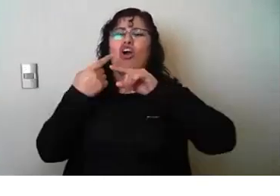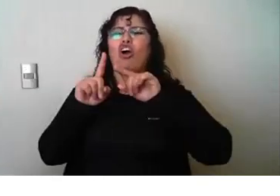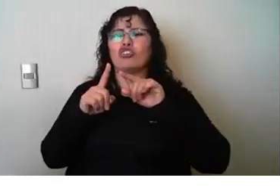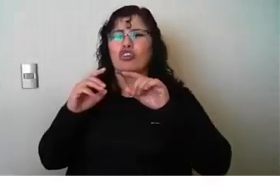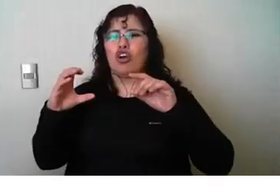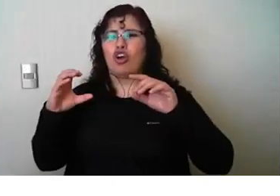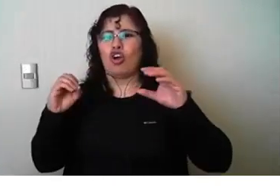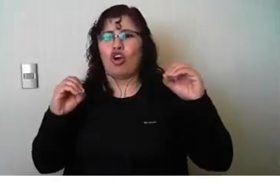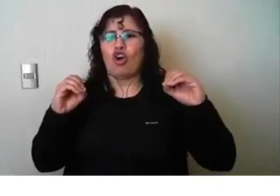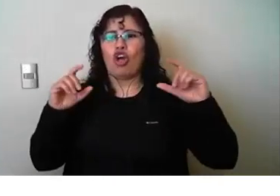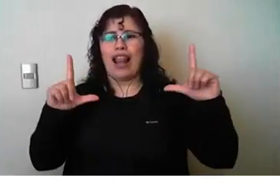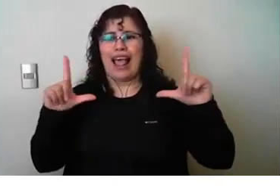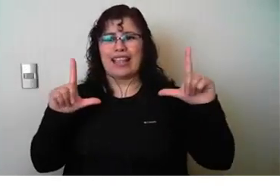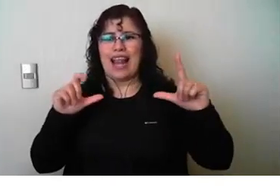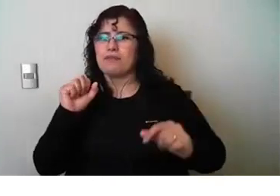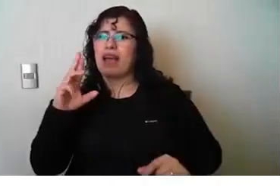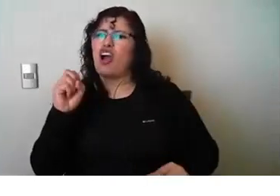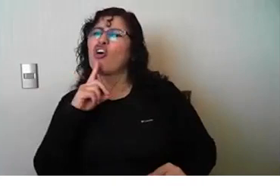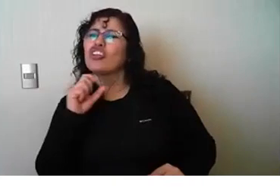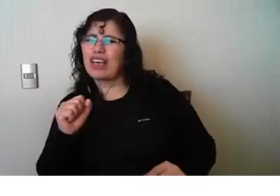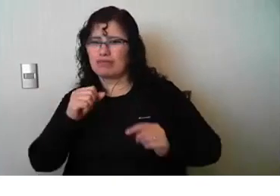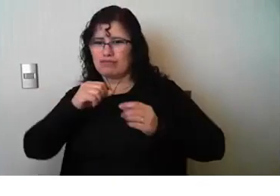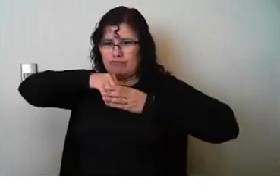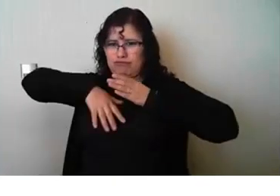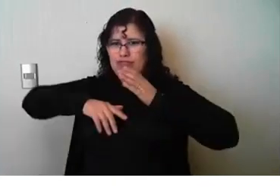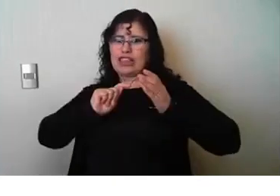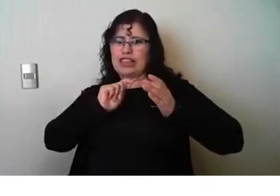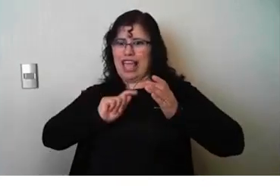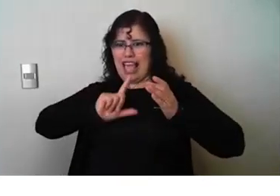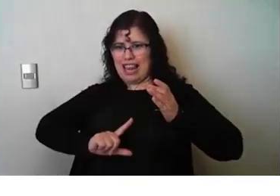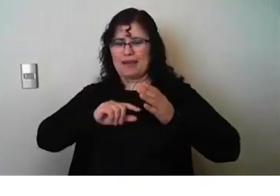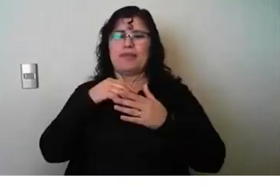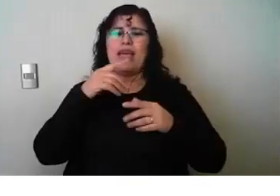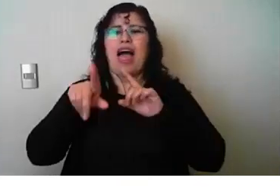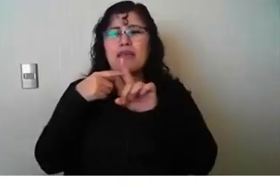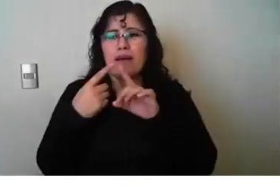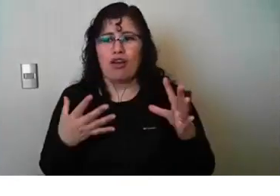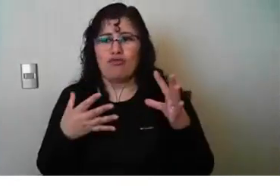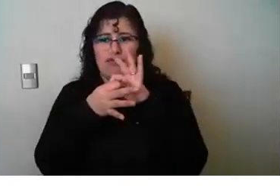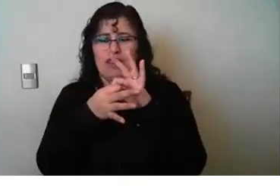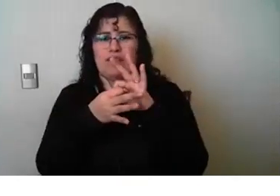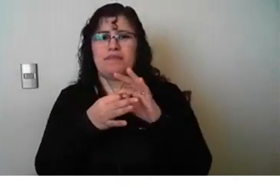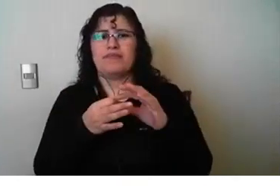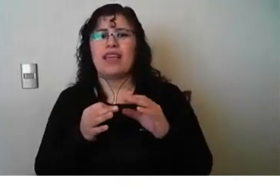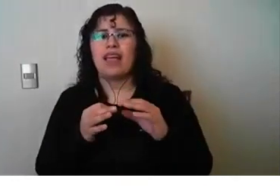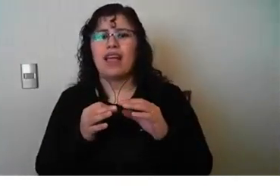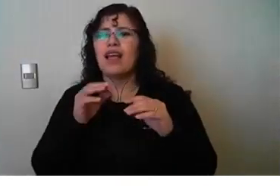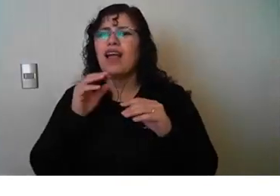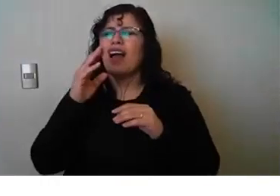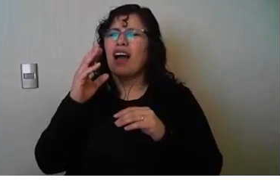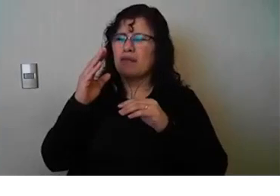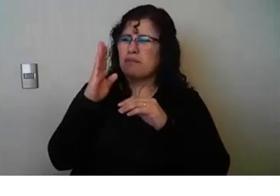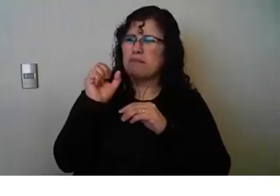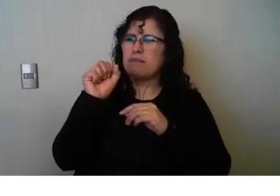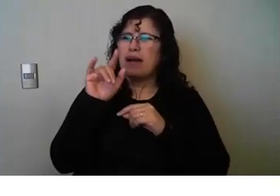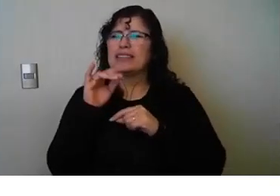aorta, y además al fusionarse forma la arteria basilar. Este sistema irriga todo lo que es el